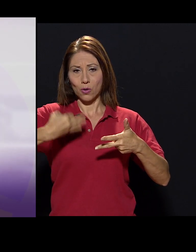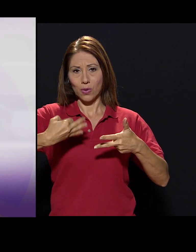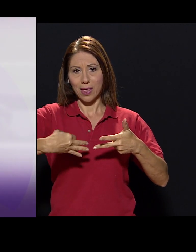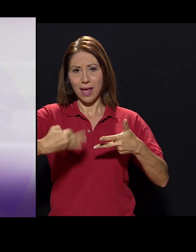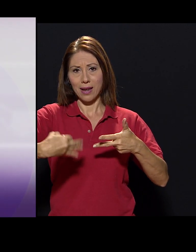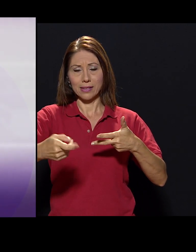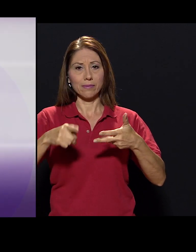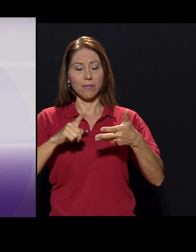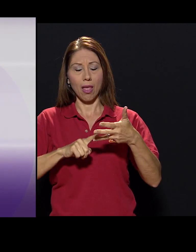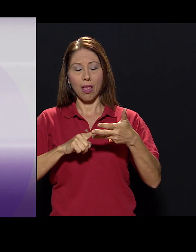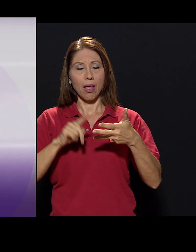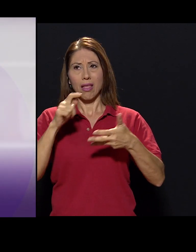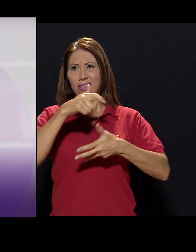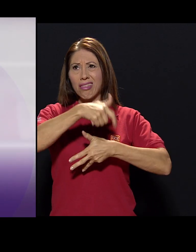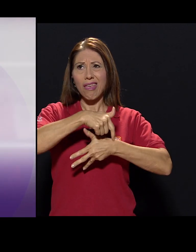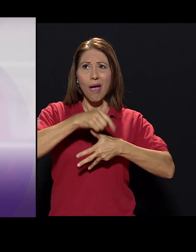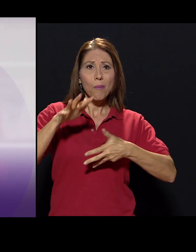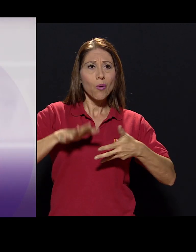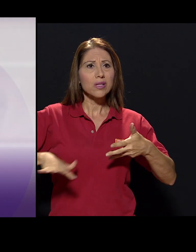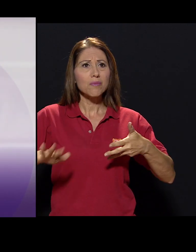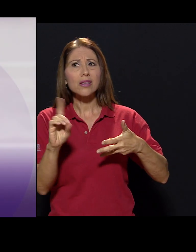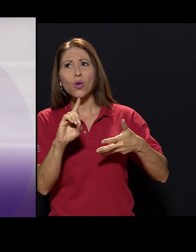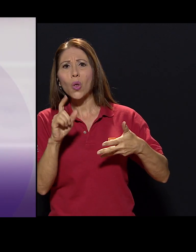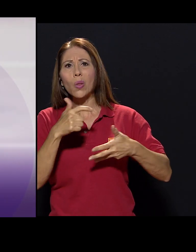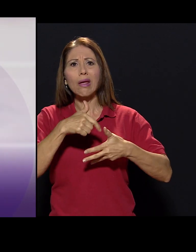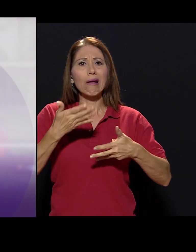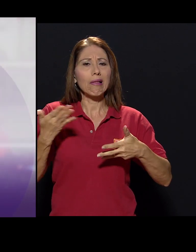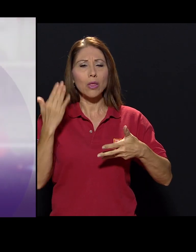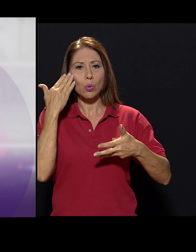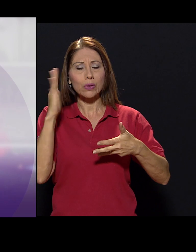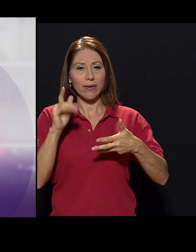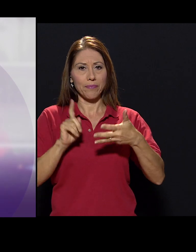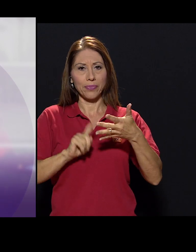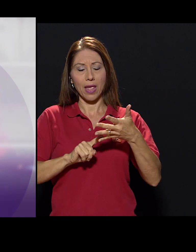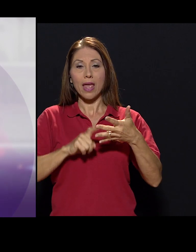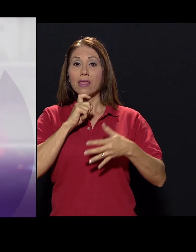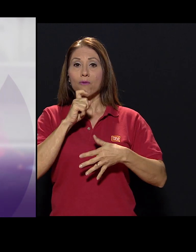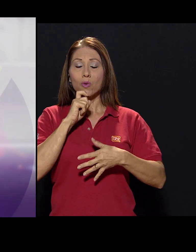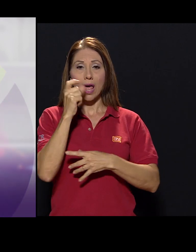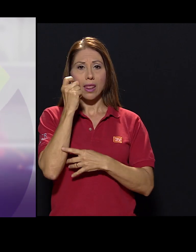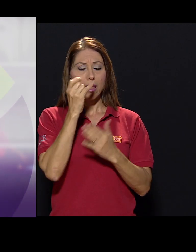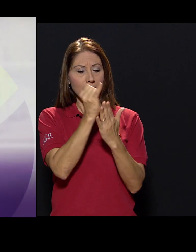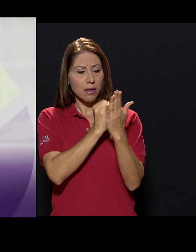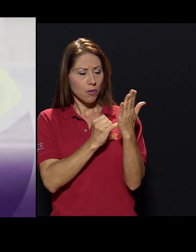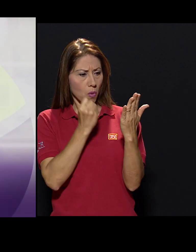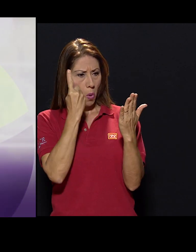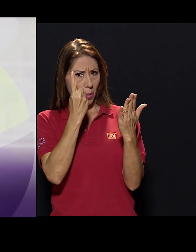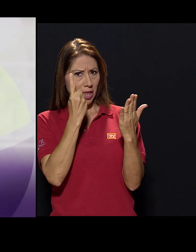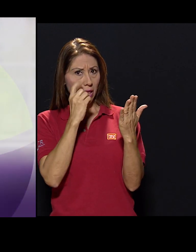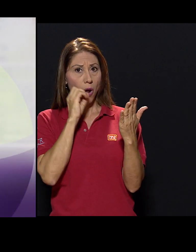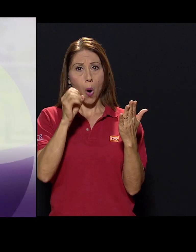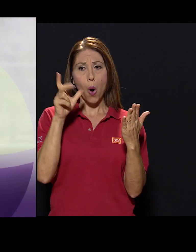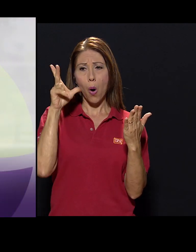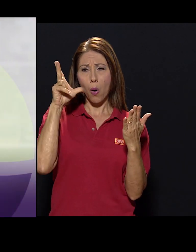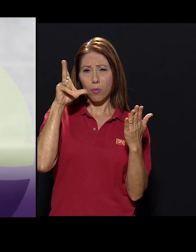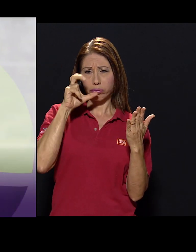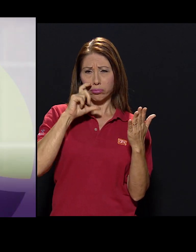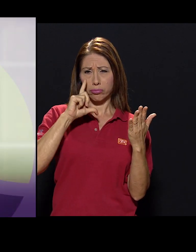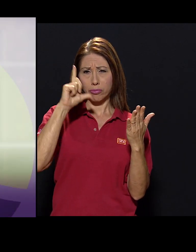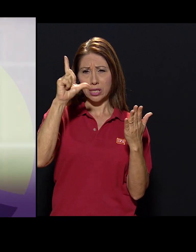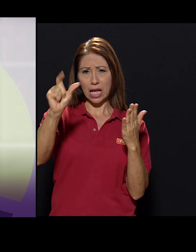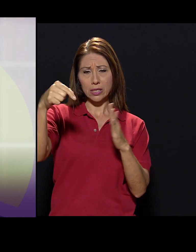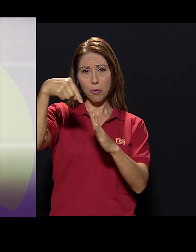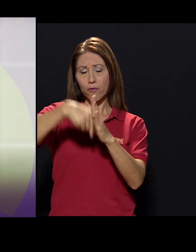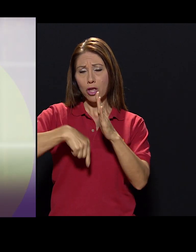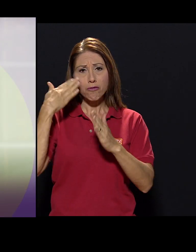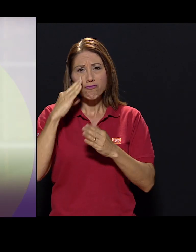Dificultad para realizar tareas cotidianas Desorientación en el tiempo o el espacio Dificultad para comprender imágenes o